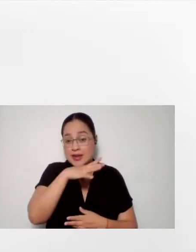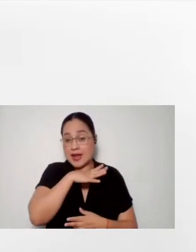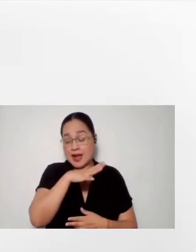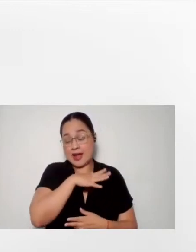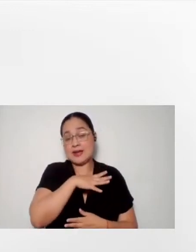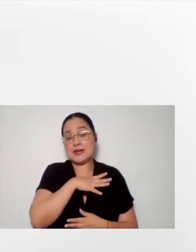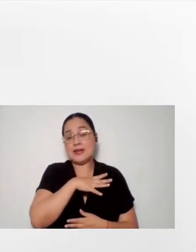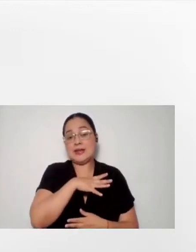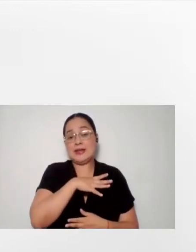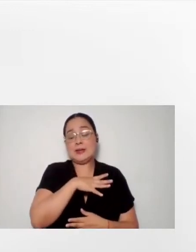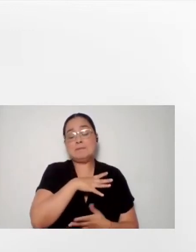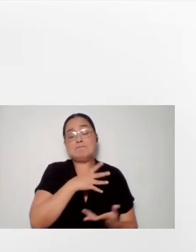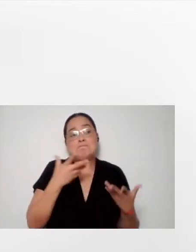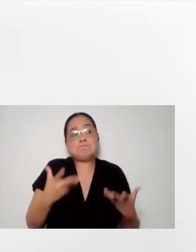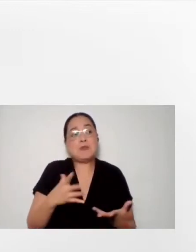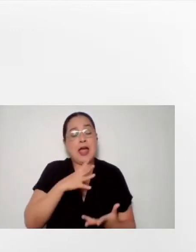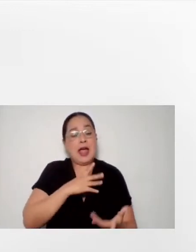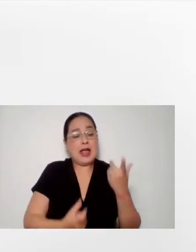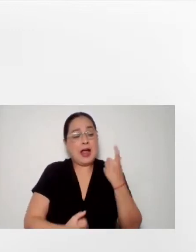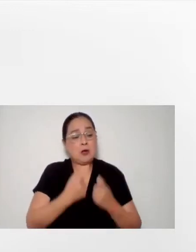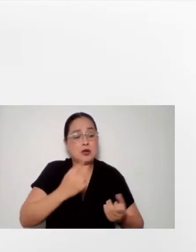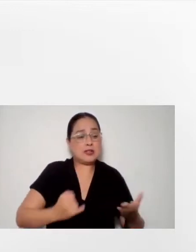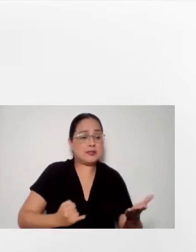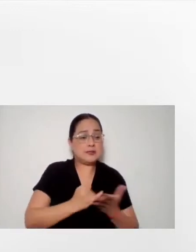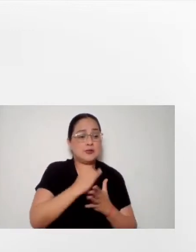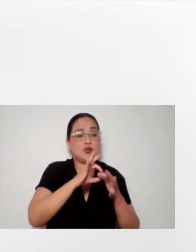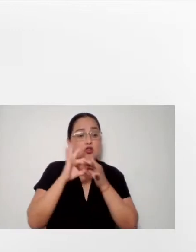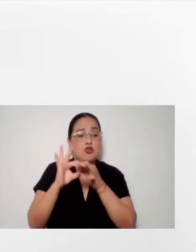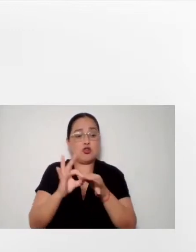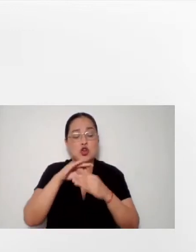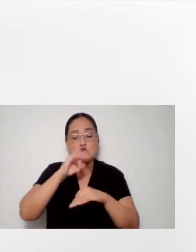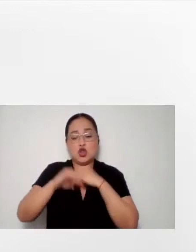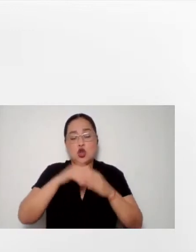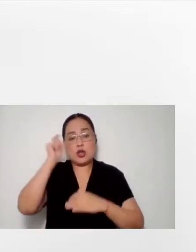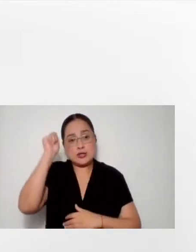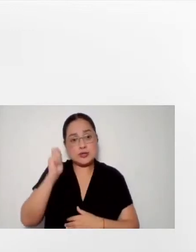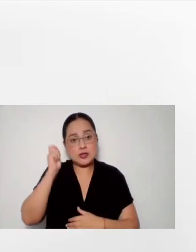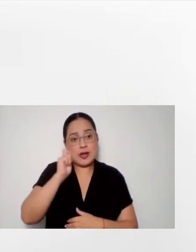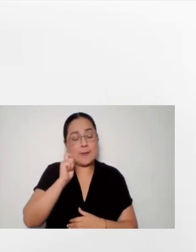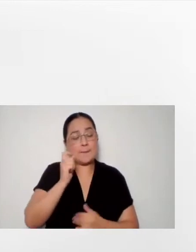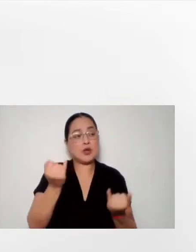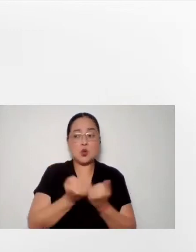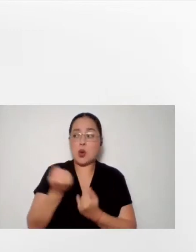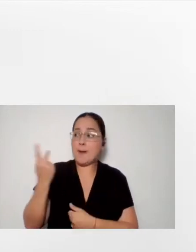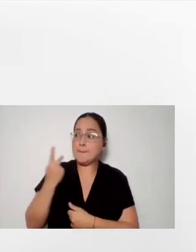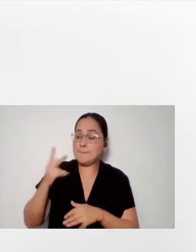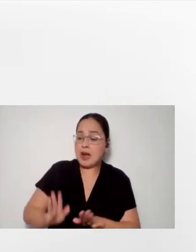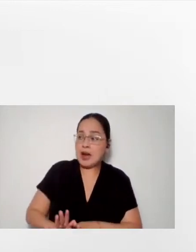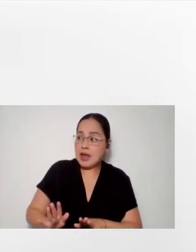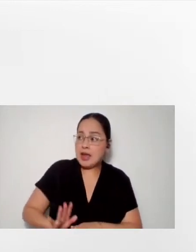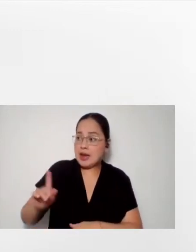que aplican en general a todos los alimentos, ya sea entre parejas también, por ejemplo.